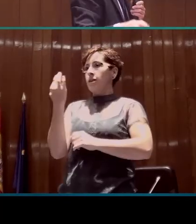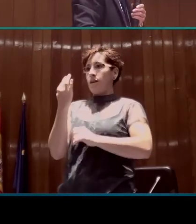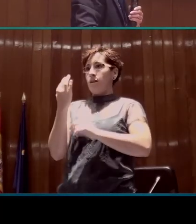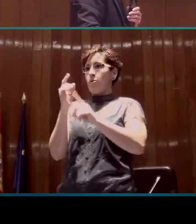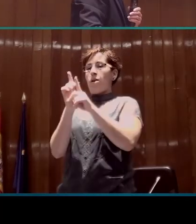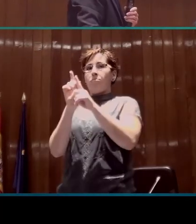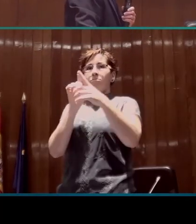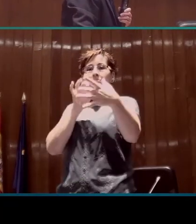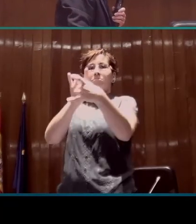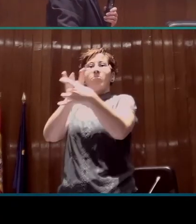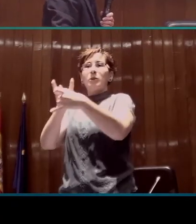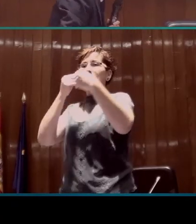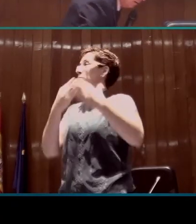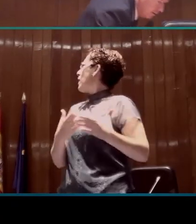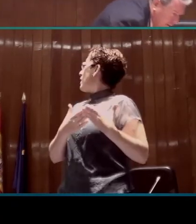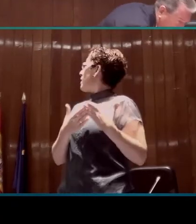relacionada y la